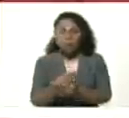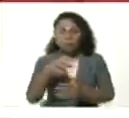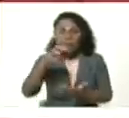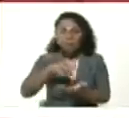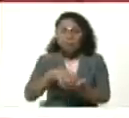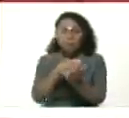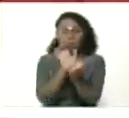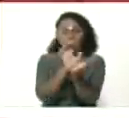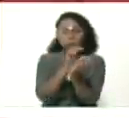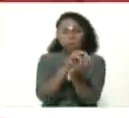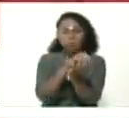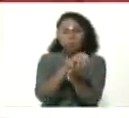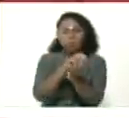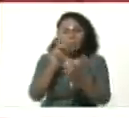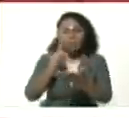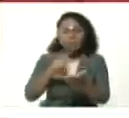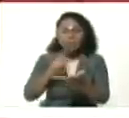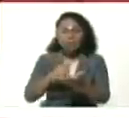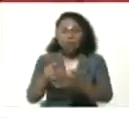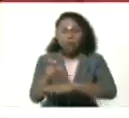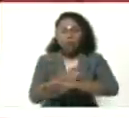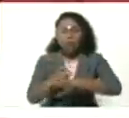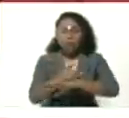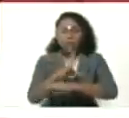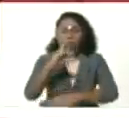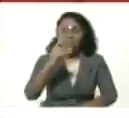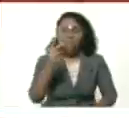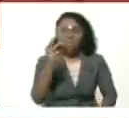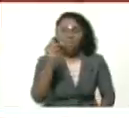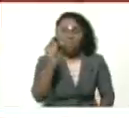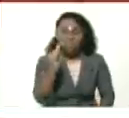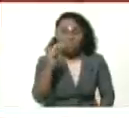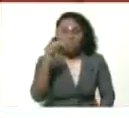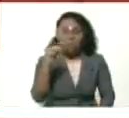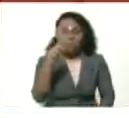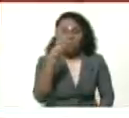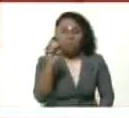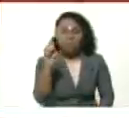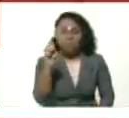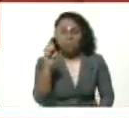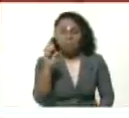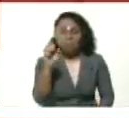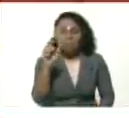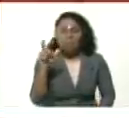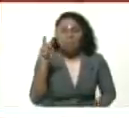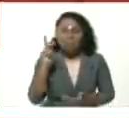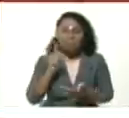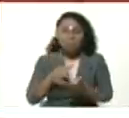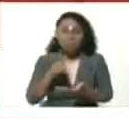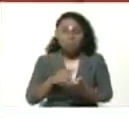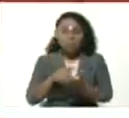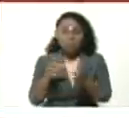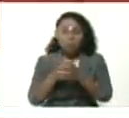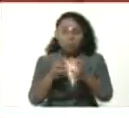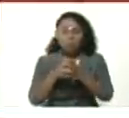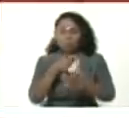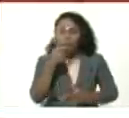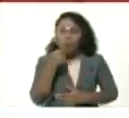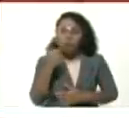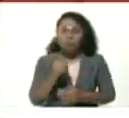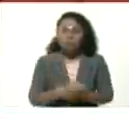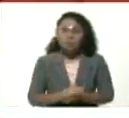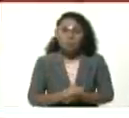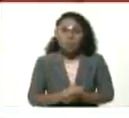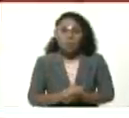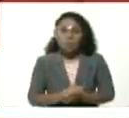Esparta, candidato a la gobernación, Dante Rivas, candidato a la Revolución Bolivariana del gran pueblo patriótico. Municipio